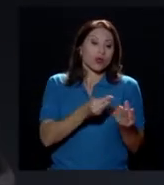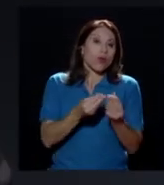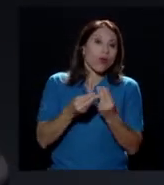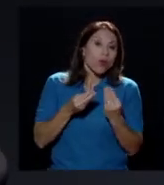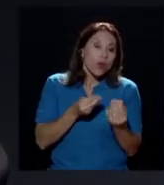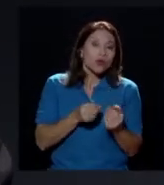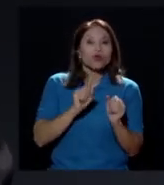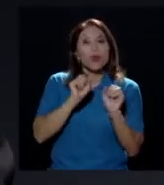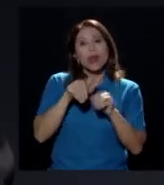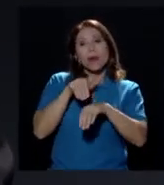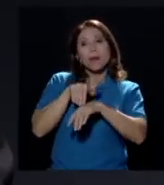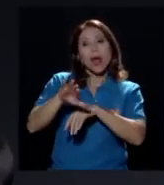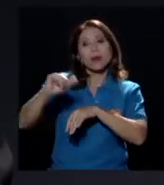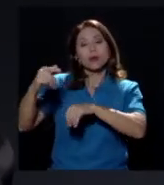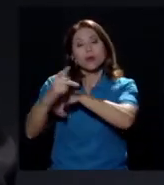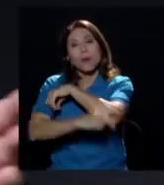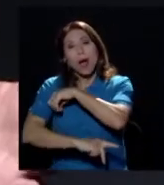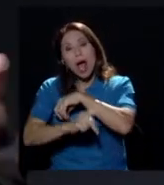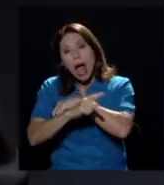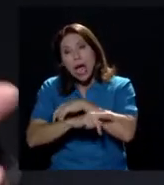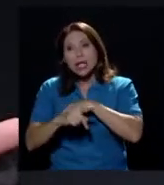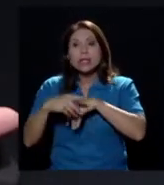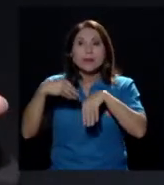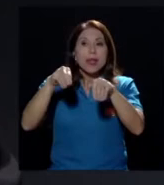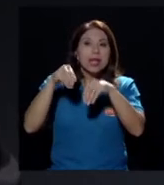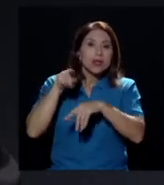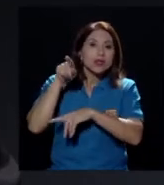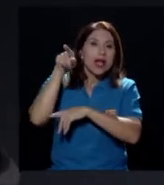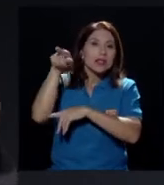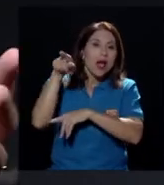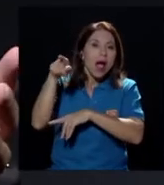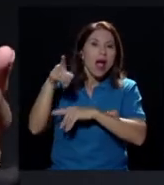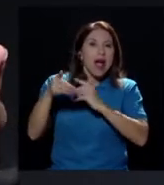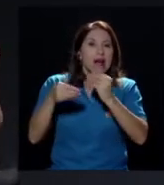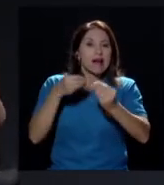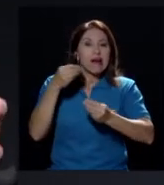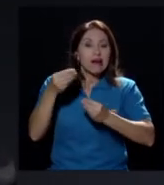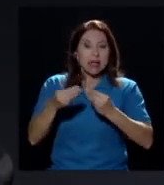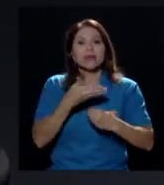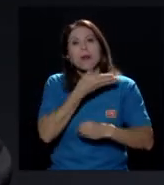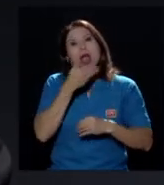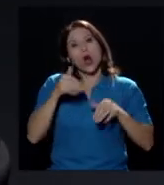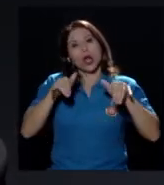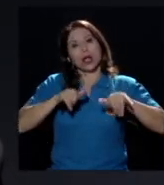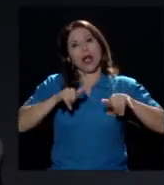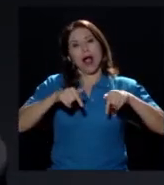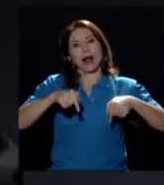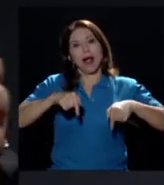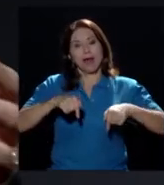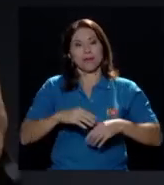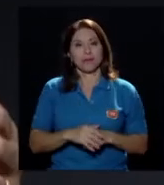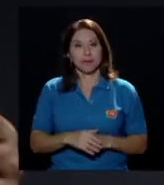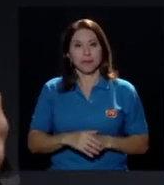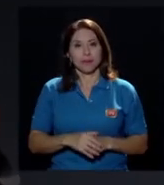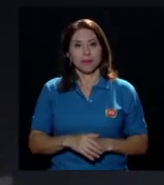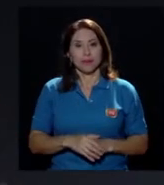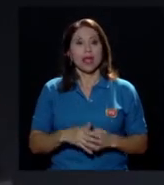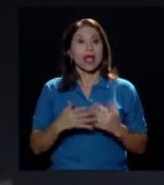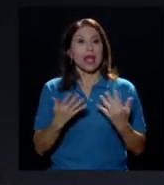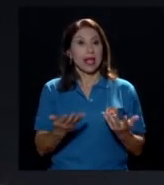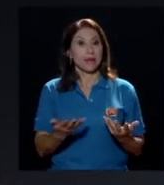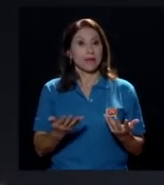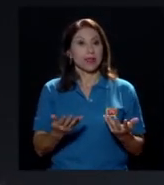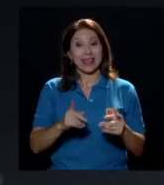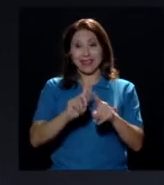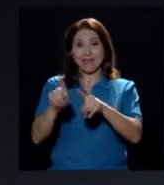en el extranjero, es mucho mejor dejarlos acá. El tamaño, la capacidad que tienen de compra